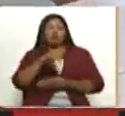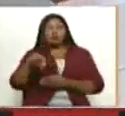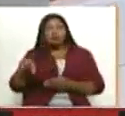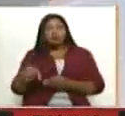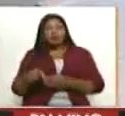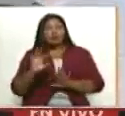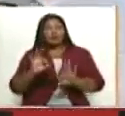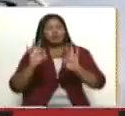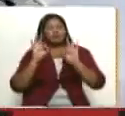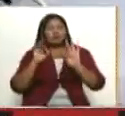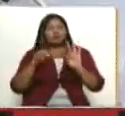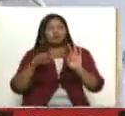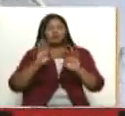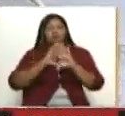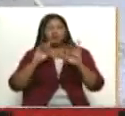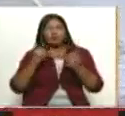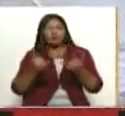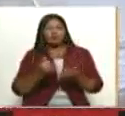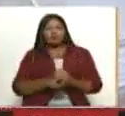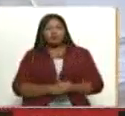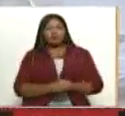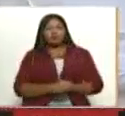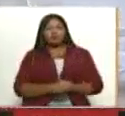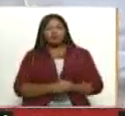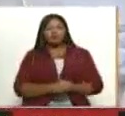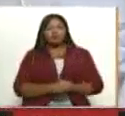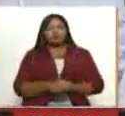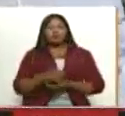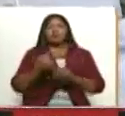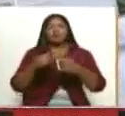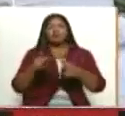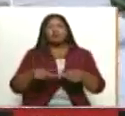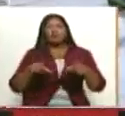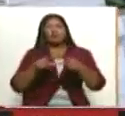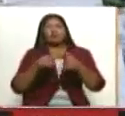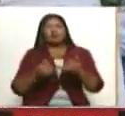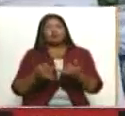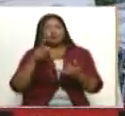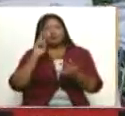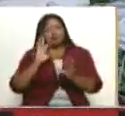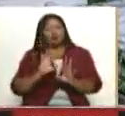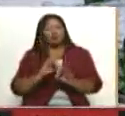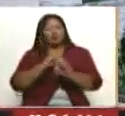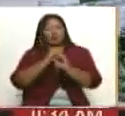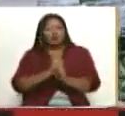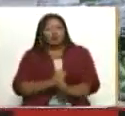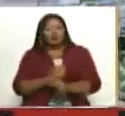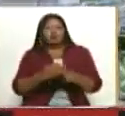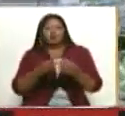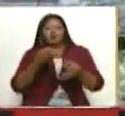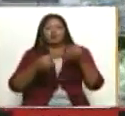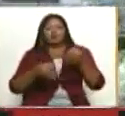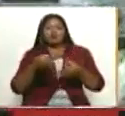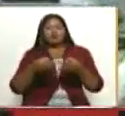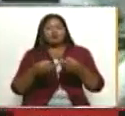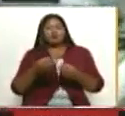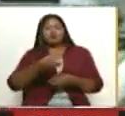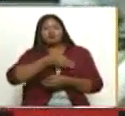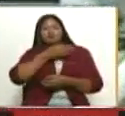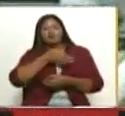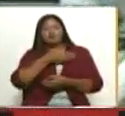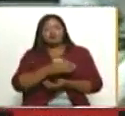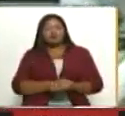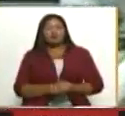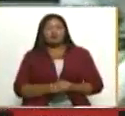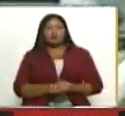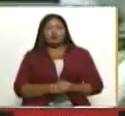especialmente la soberanía de los estados vecinos. Aspiramos a un país con justicia social, con